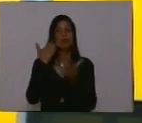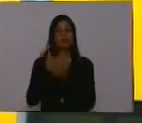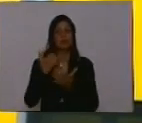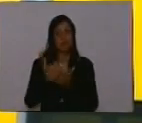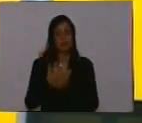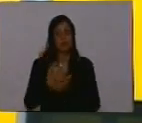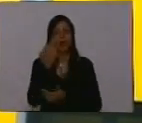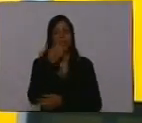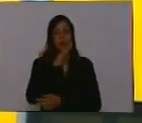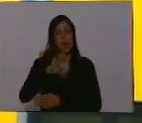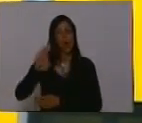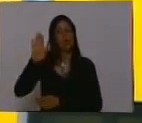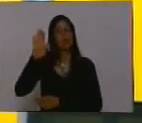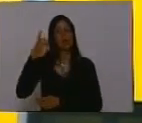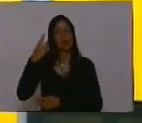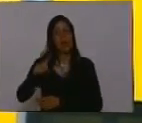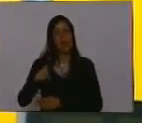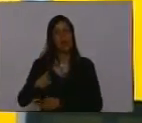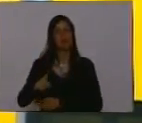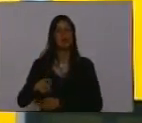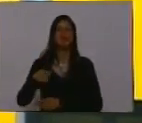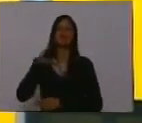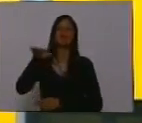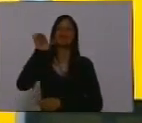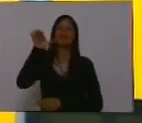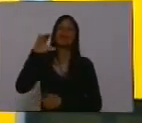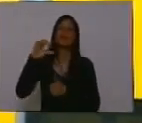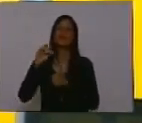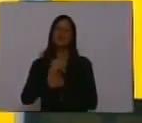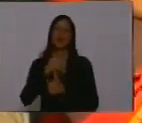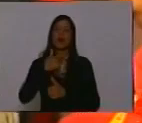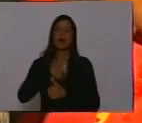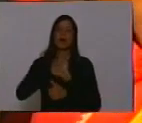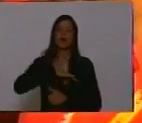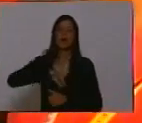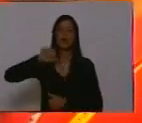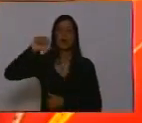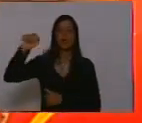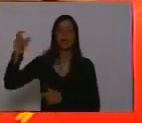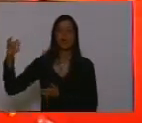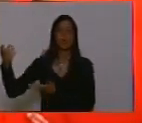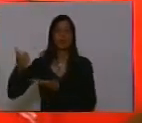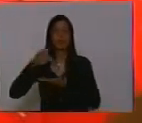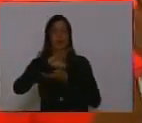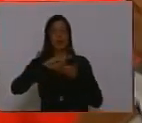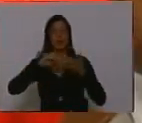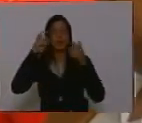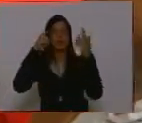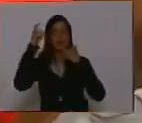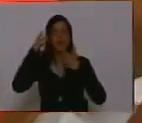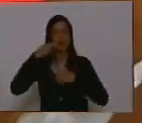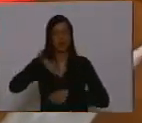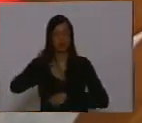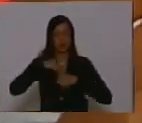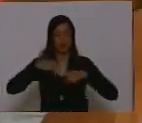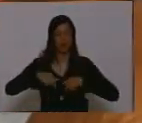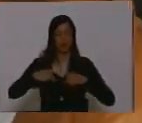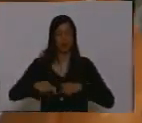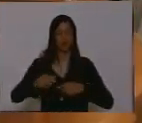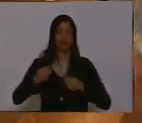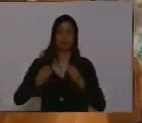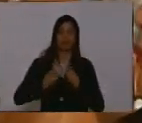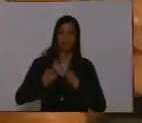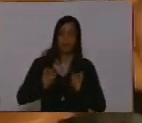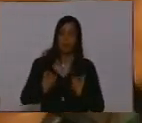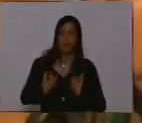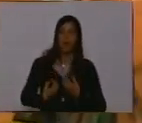mayor compromiso que iremos al futuro a traer el socialismo del siglo XXI de Hugo Chávez, pero que lo estamos construyendo desde las